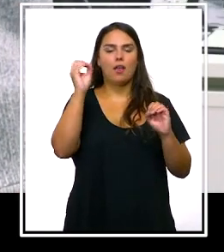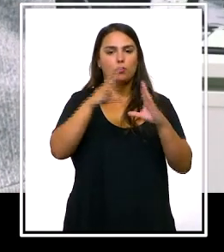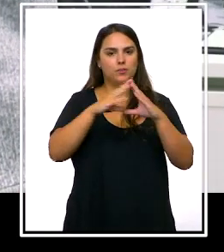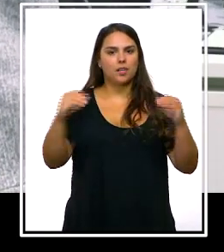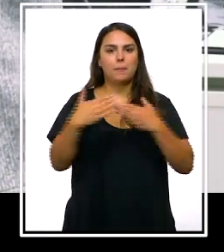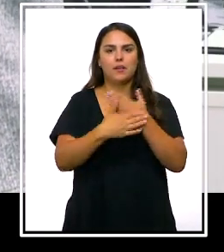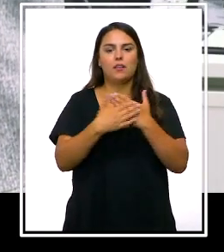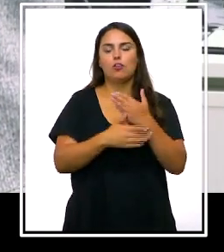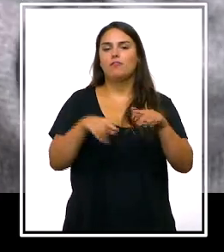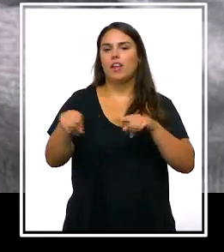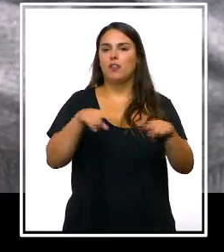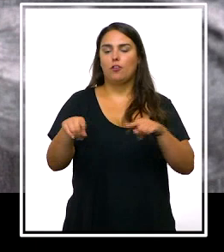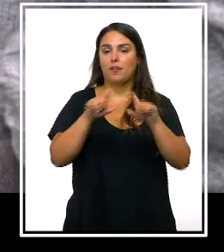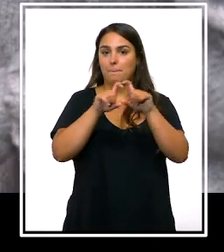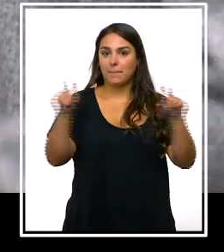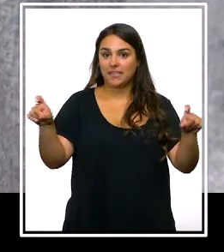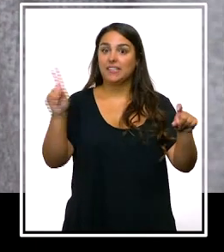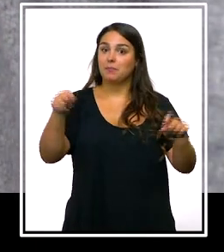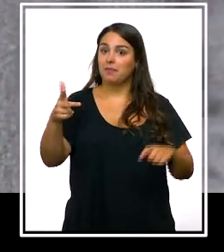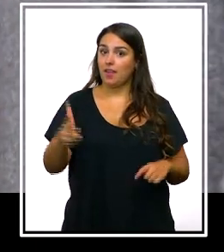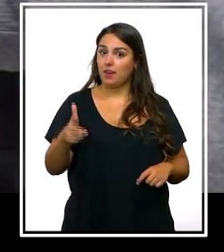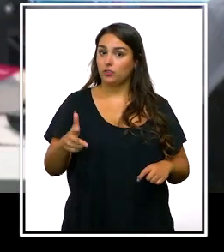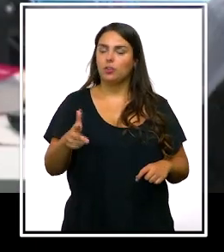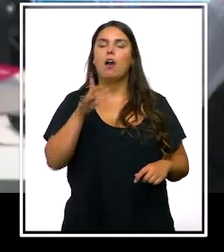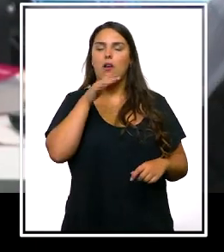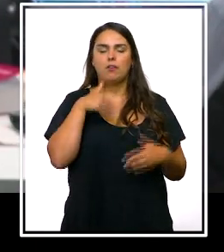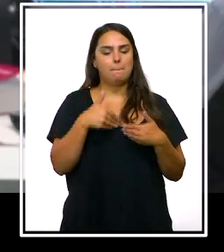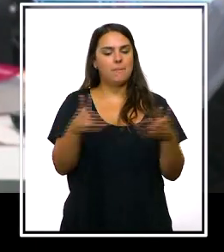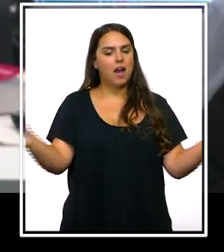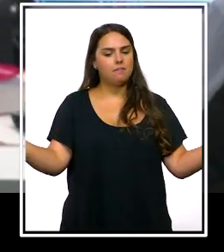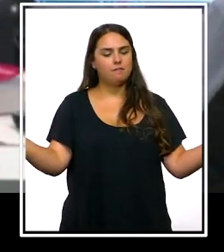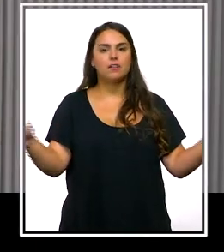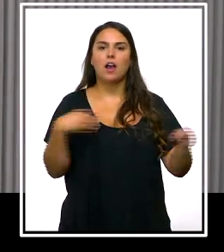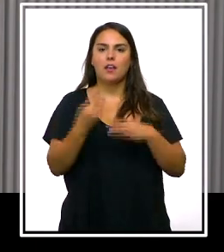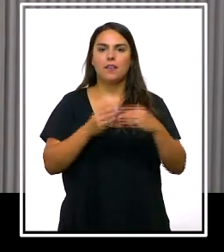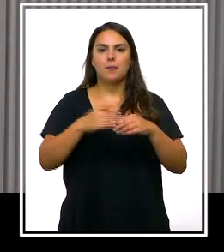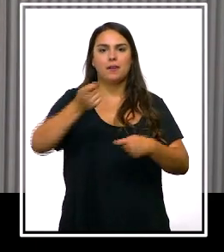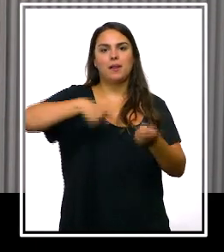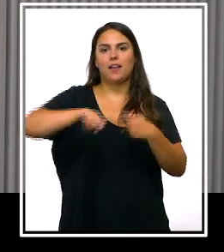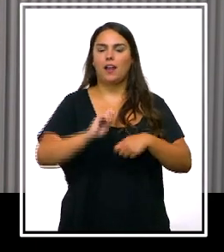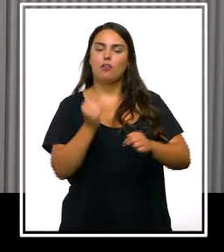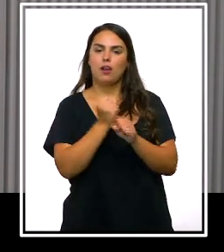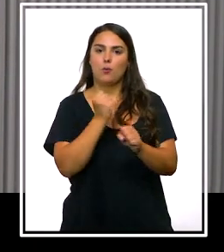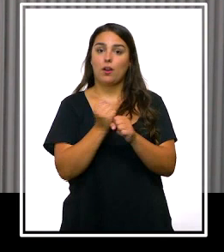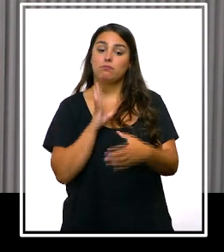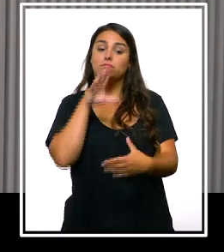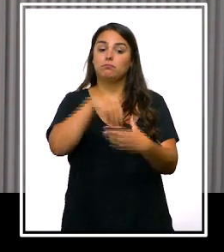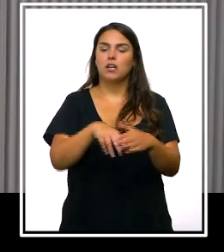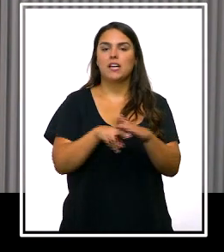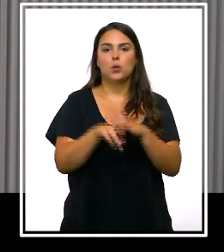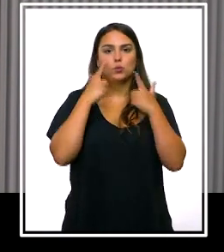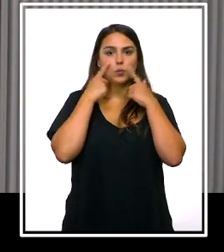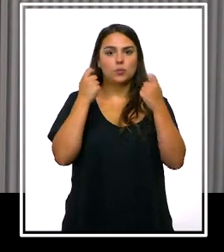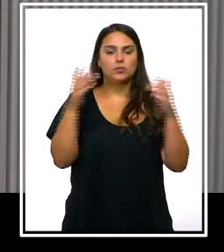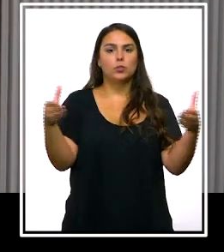en Administración y Dirección de Empresas y Derecho, ha conseguido abrir de par en par las puertas del mercado laboral, formando parte de los